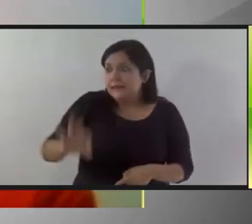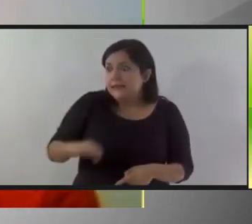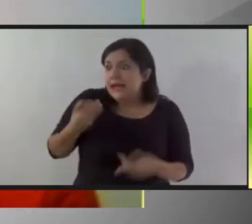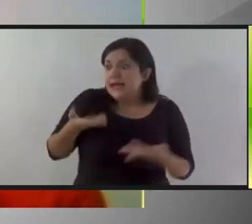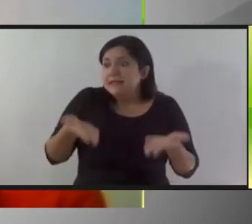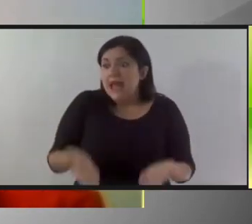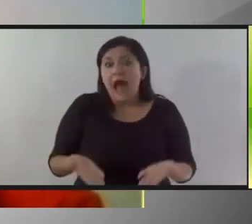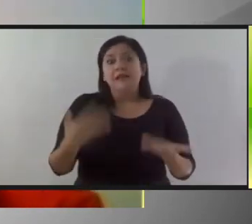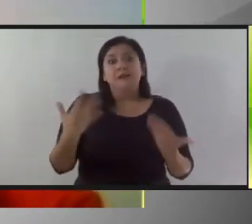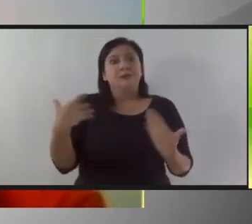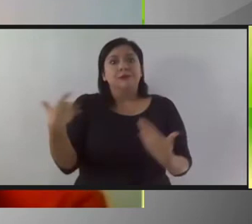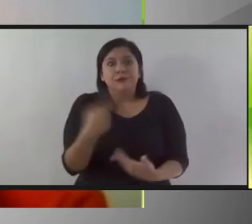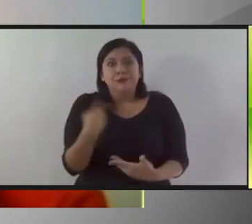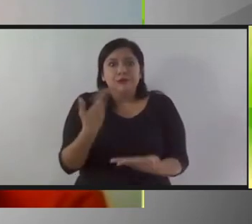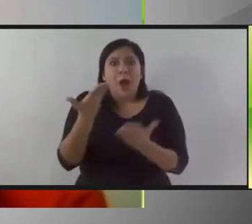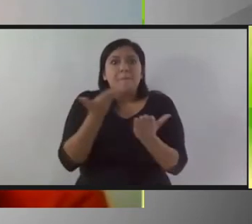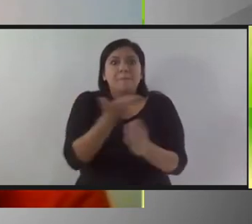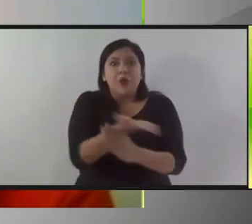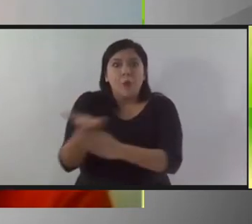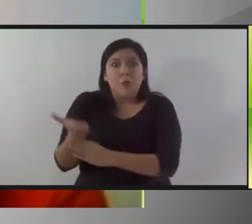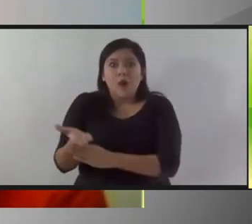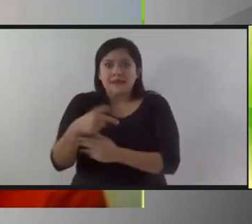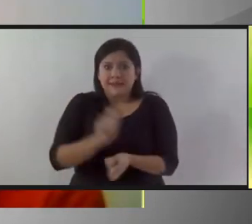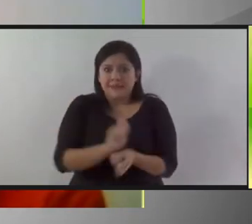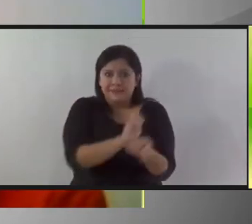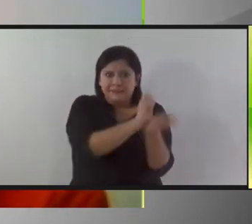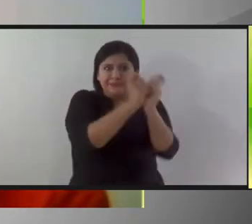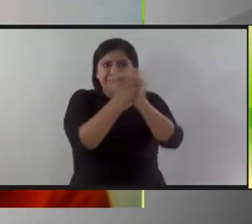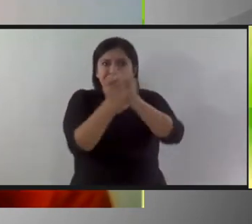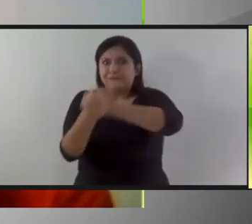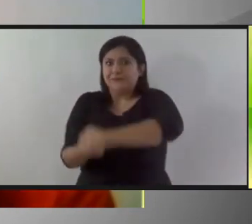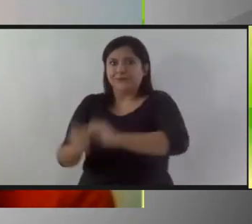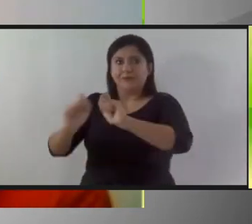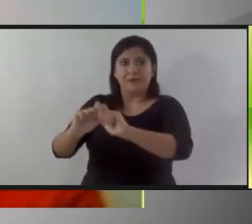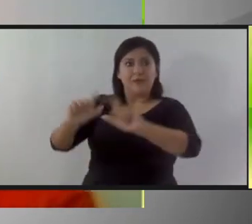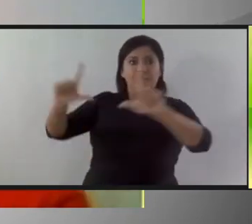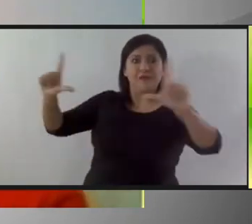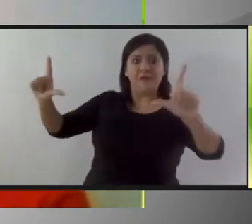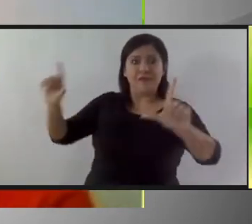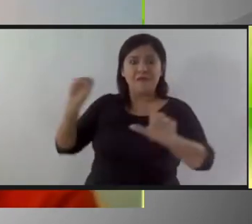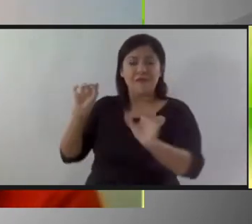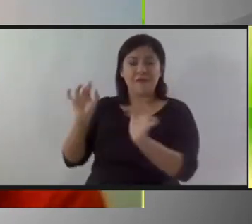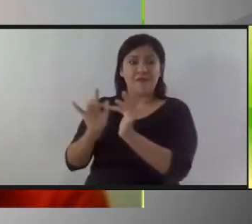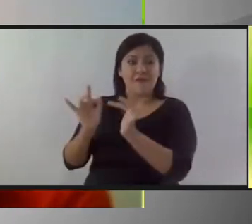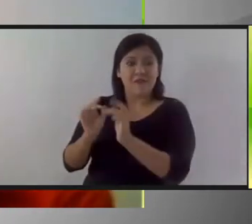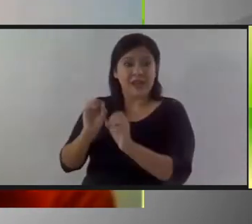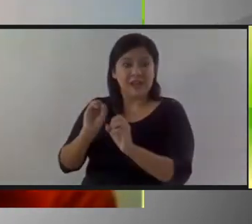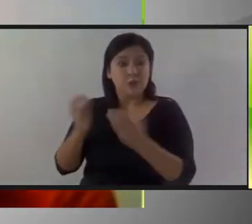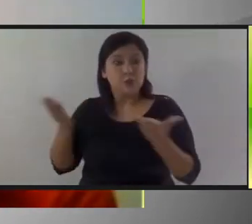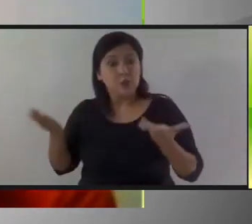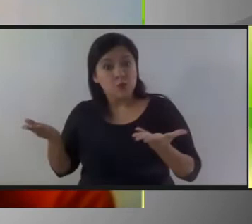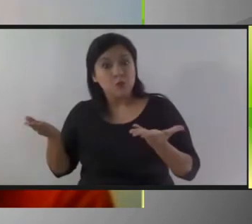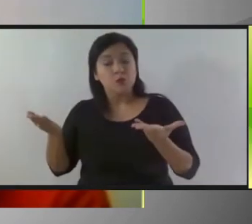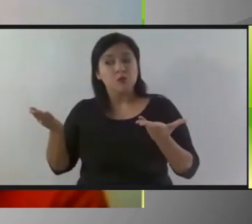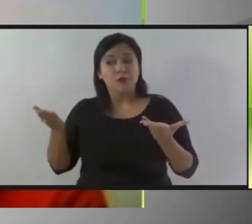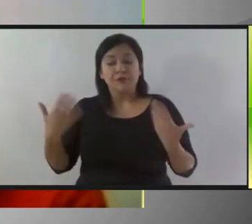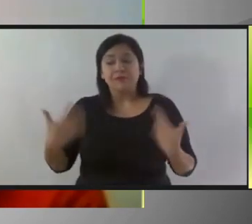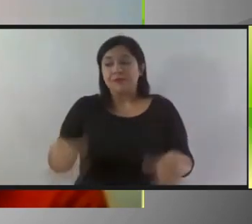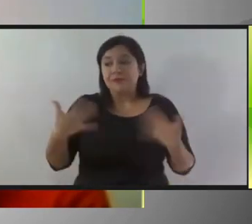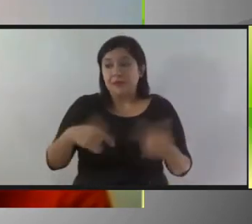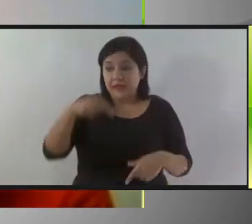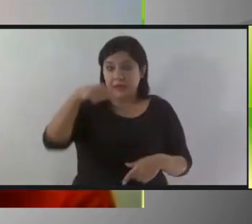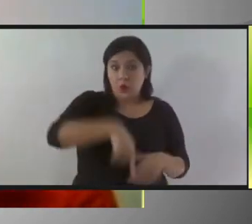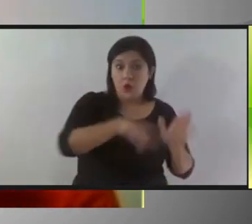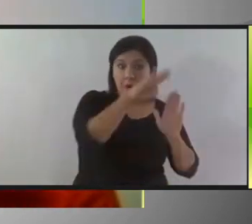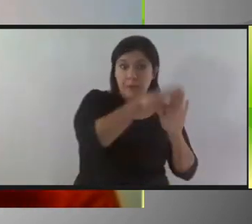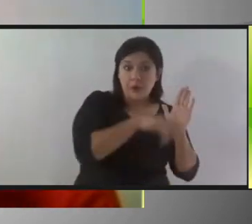adaptar todas nuestras propuestas al formato virtual. Este seminario de extensión, el seminario de grado que ya mencionamos y